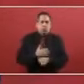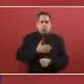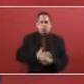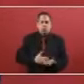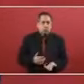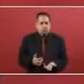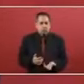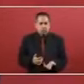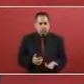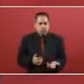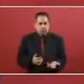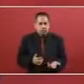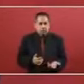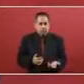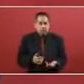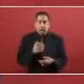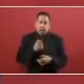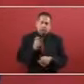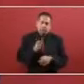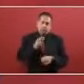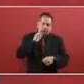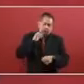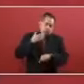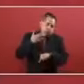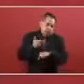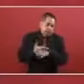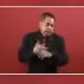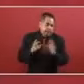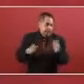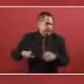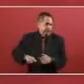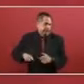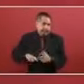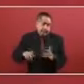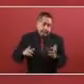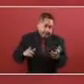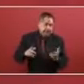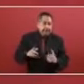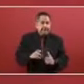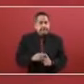y que en efecto es una responsabilidad del gobierno